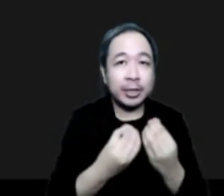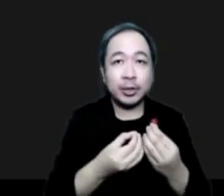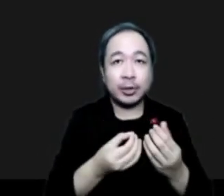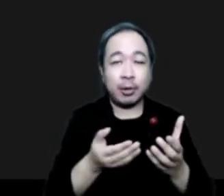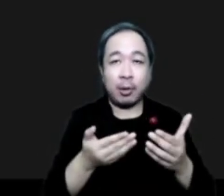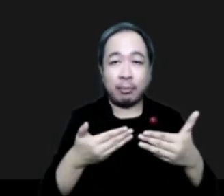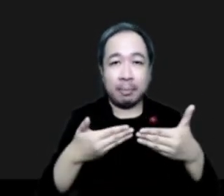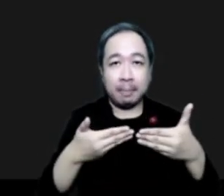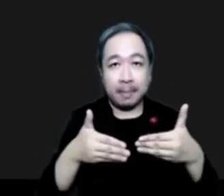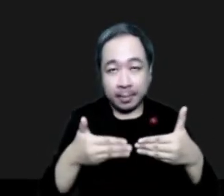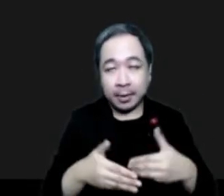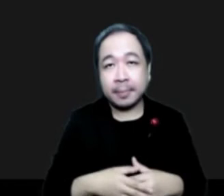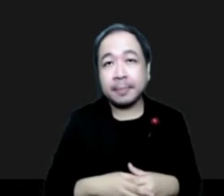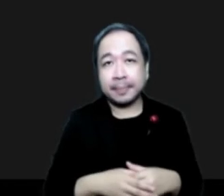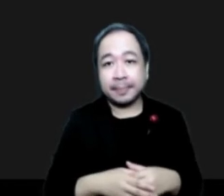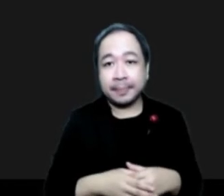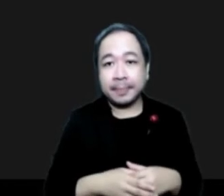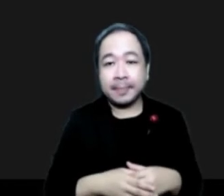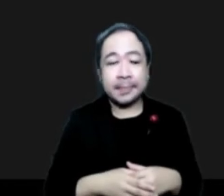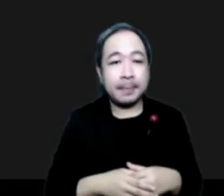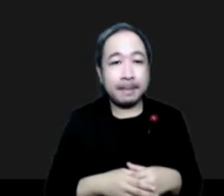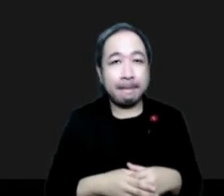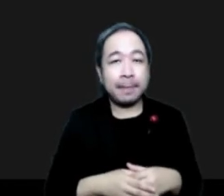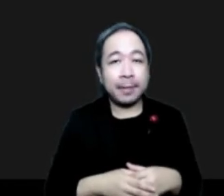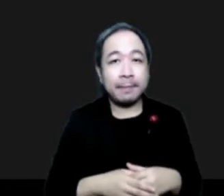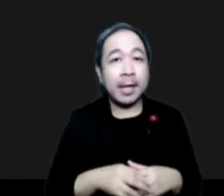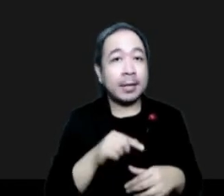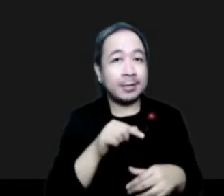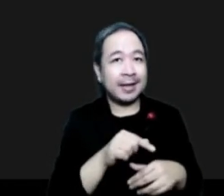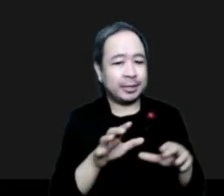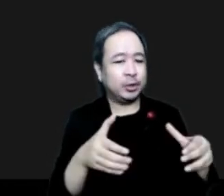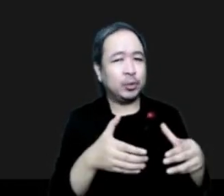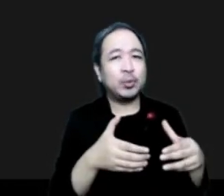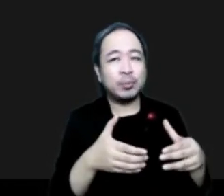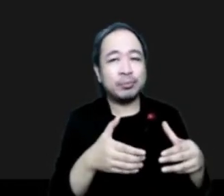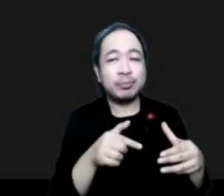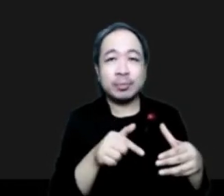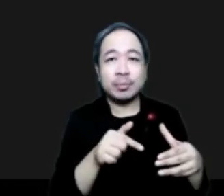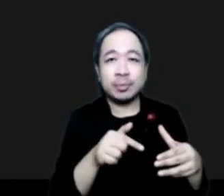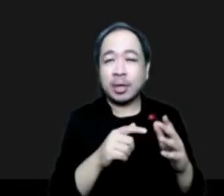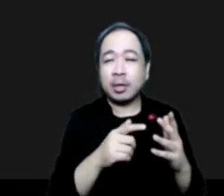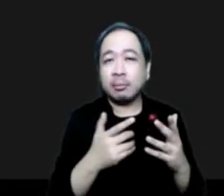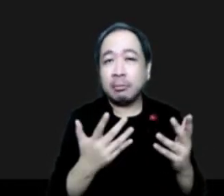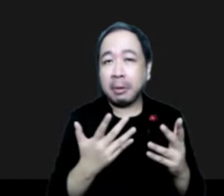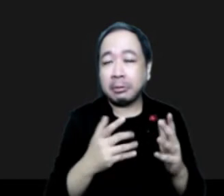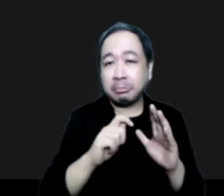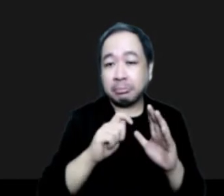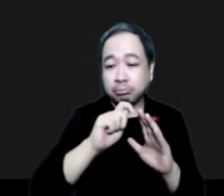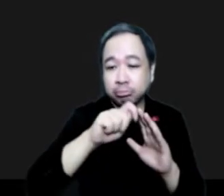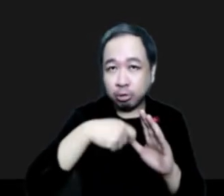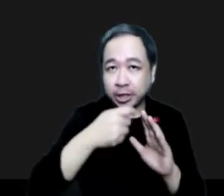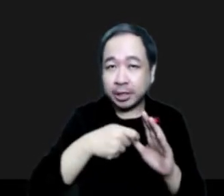es un proyecto que surgió con fondos del proyecto Euroclima Plus. Fueron gestionados por